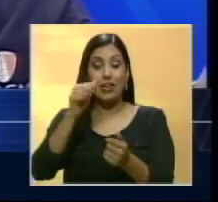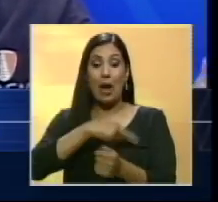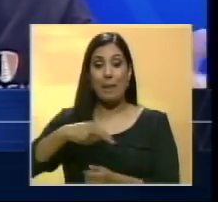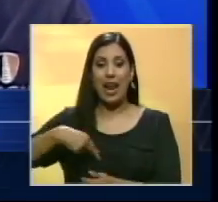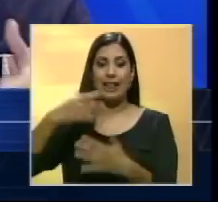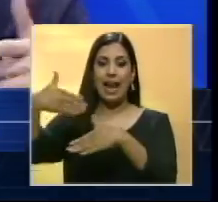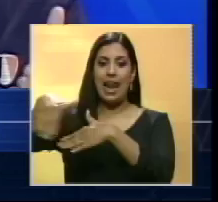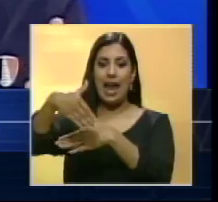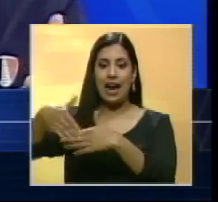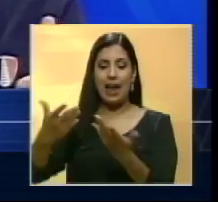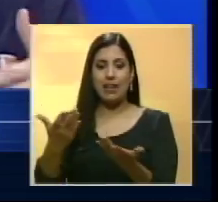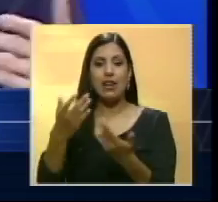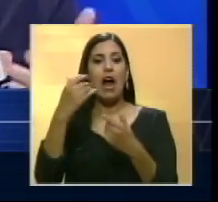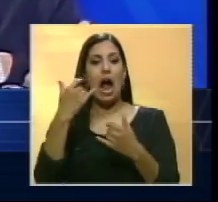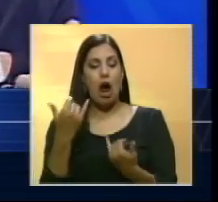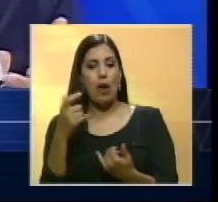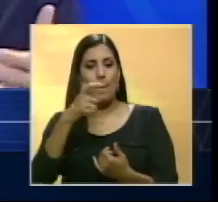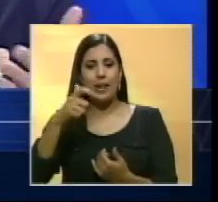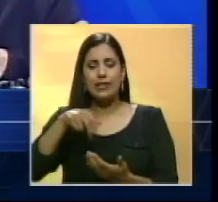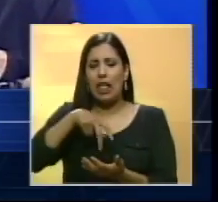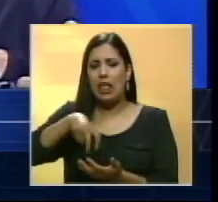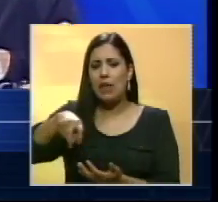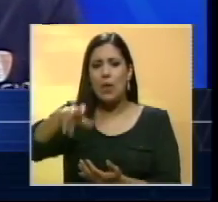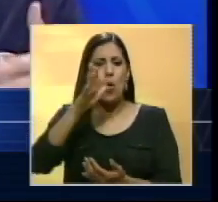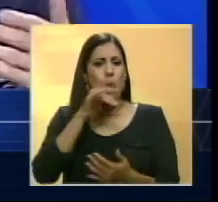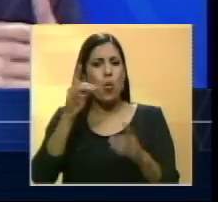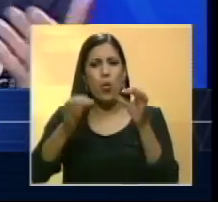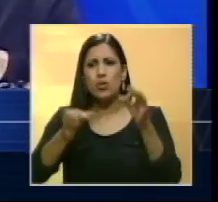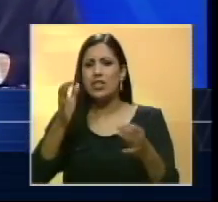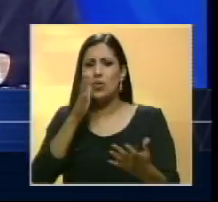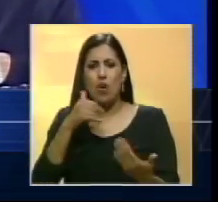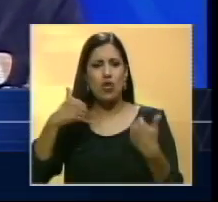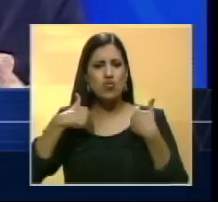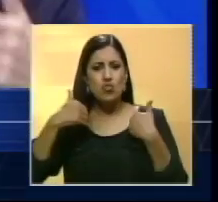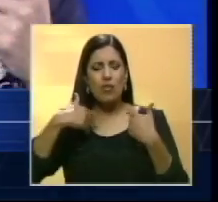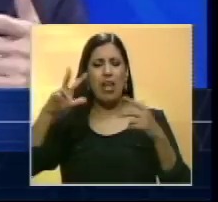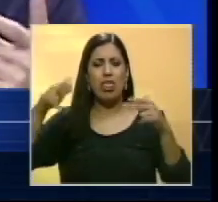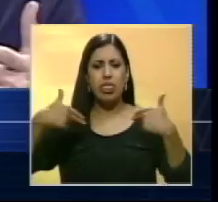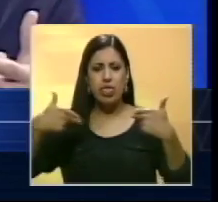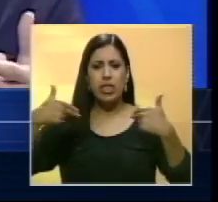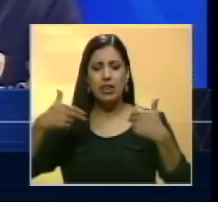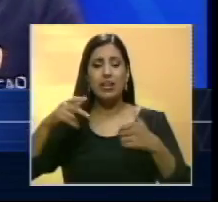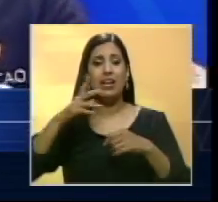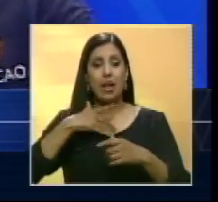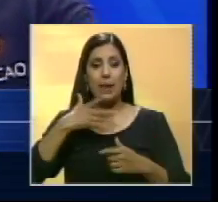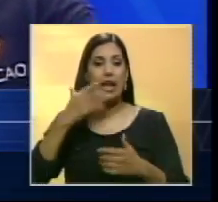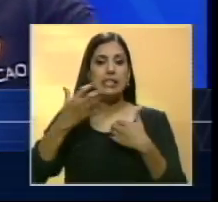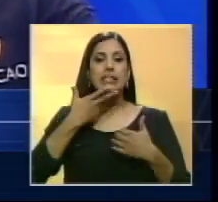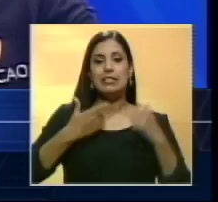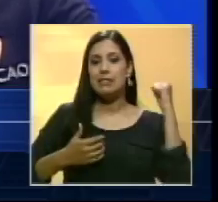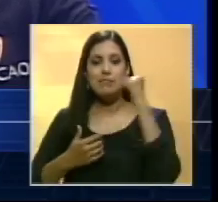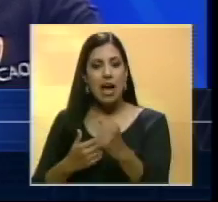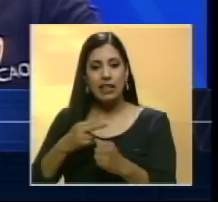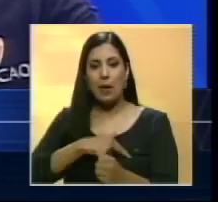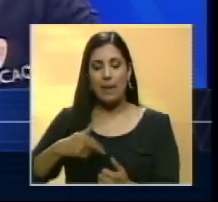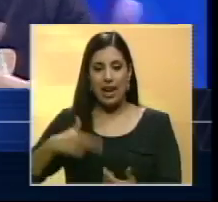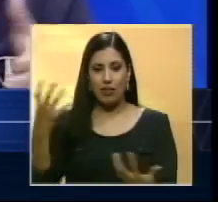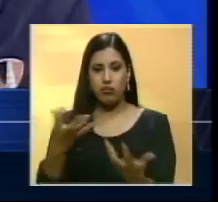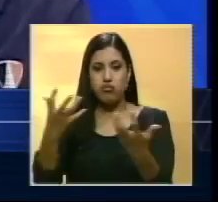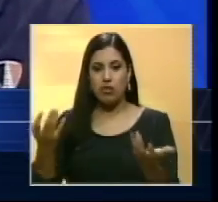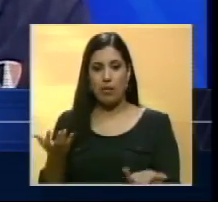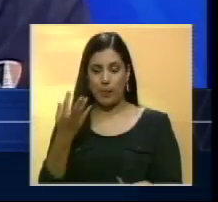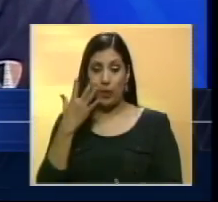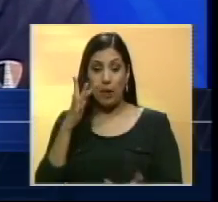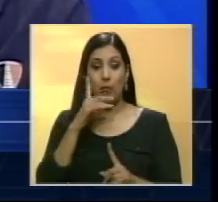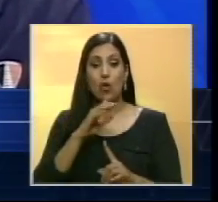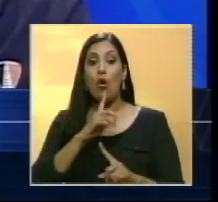calle, mientras que el venezolano a pie no consigue justicia y es víctima de la impunidad y hasta trata de tomar la justicia por sus propias manos, como hemos visto.